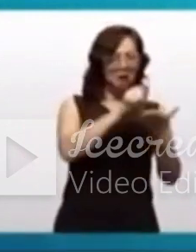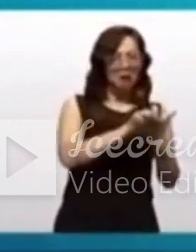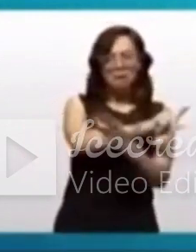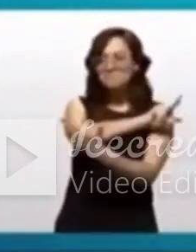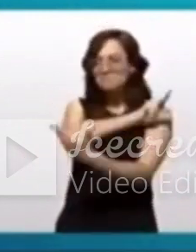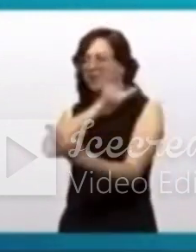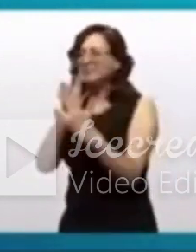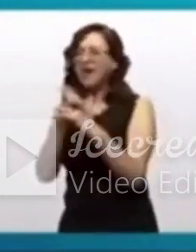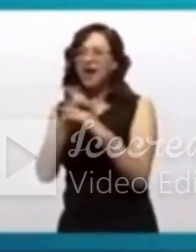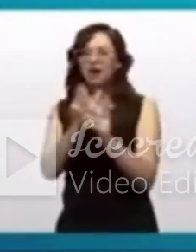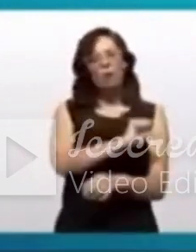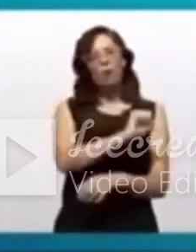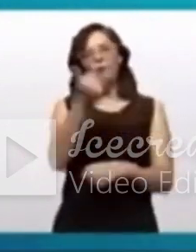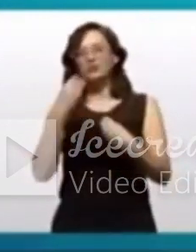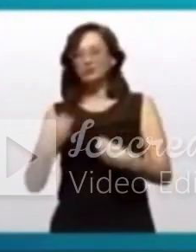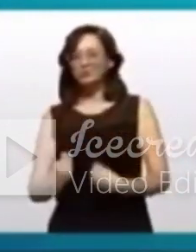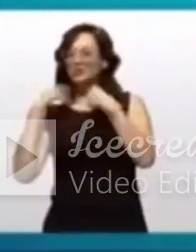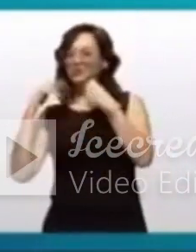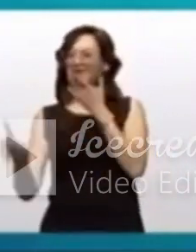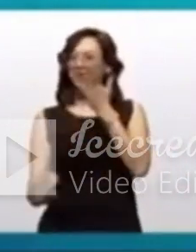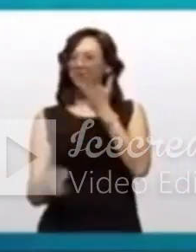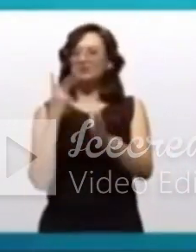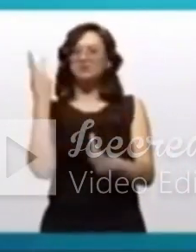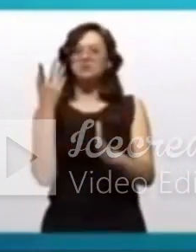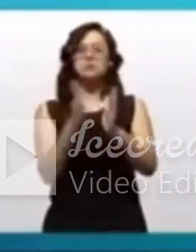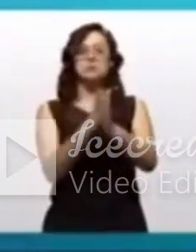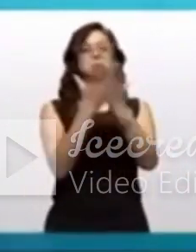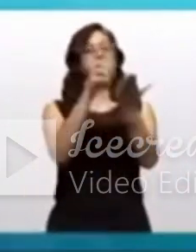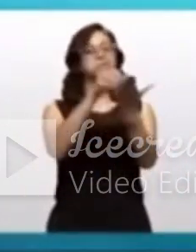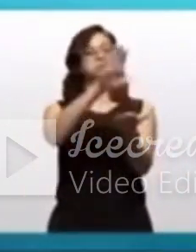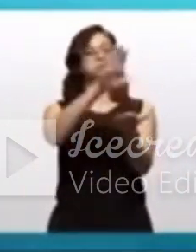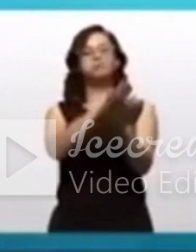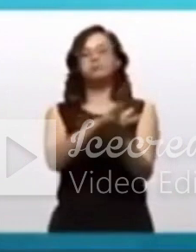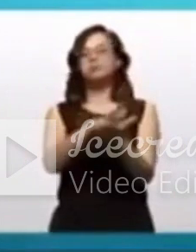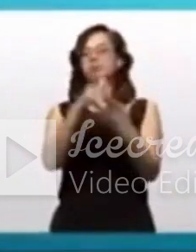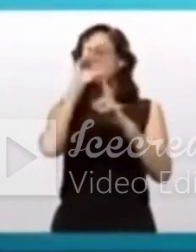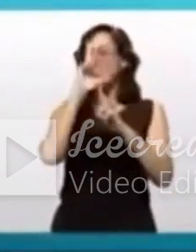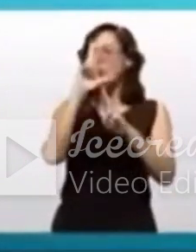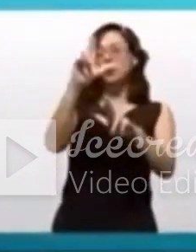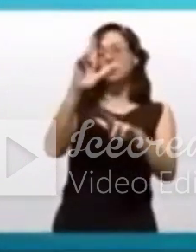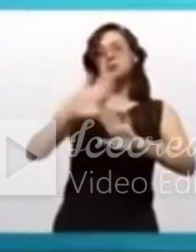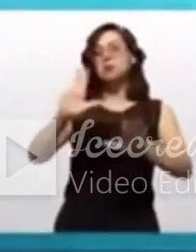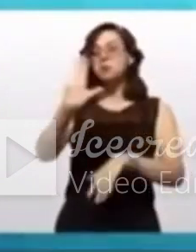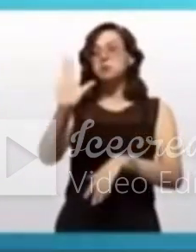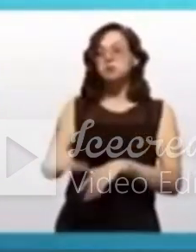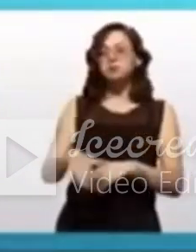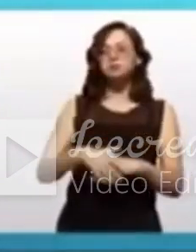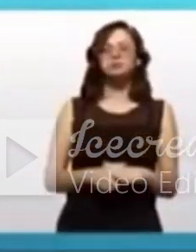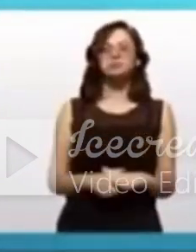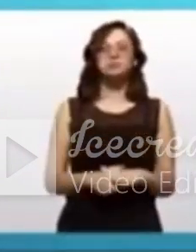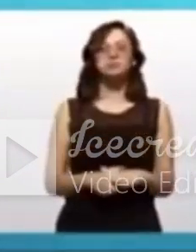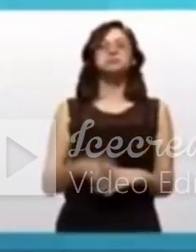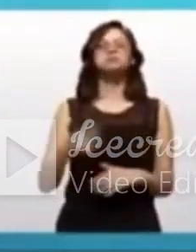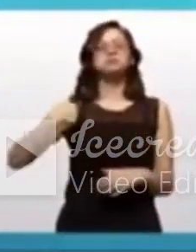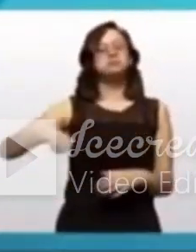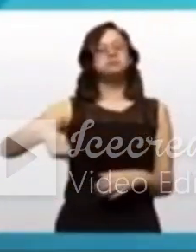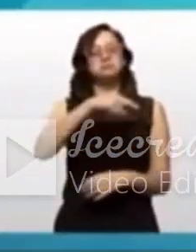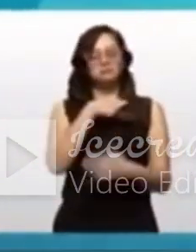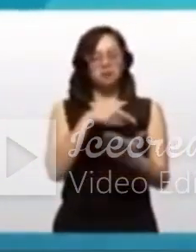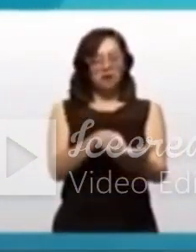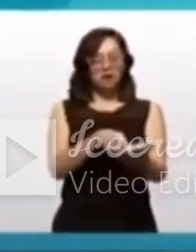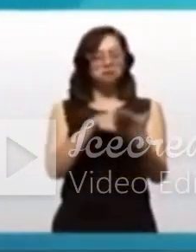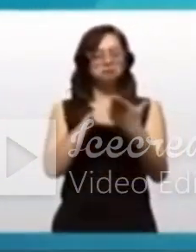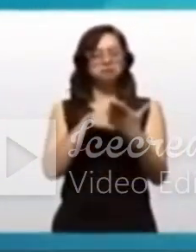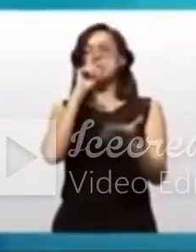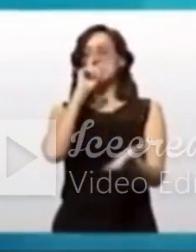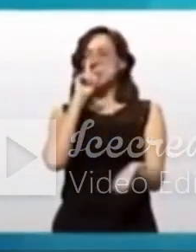palabra, diciendo que habían hecho un homenaje en su literatura a una escritora que estaba muerta. Y nosotros les creímos, y